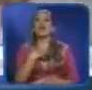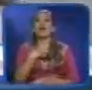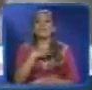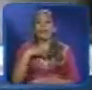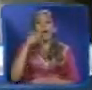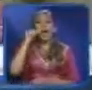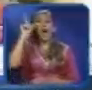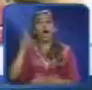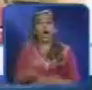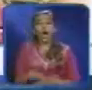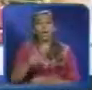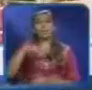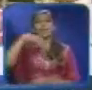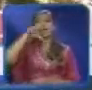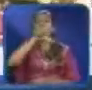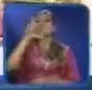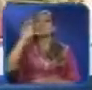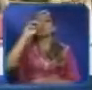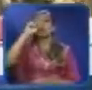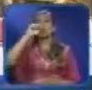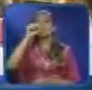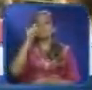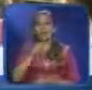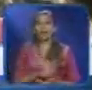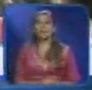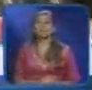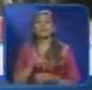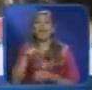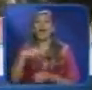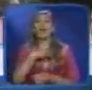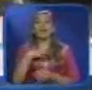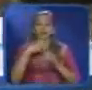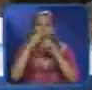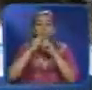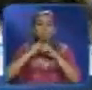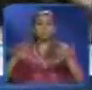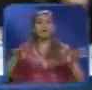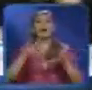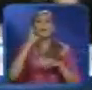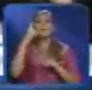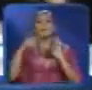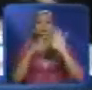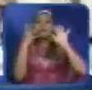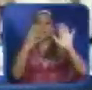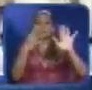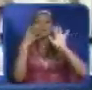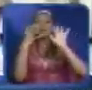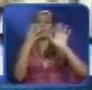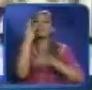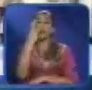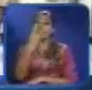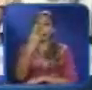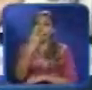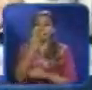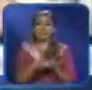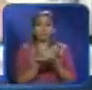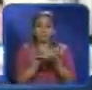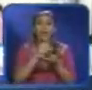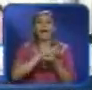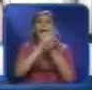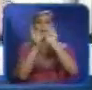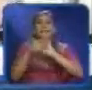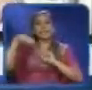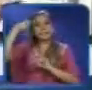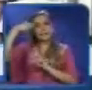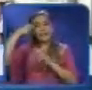Vargas Llosa, Pantaleón y las Visitadoras. Novela que fue publicada en 1973 y posteriormente fue llevada al cine. Pero